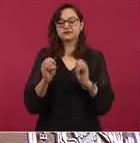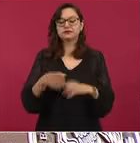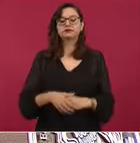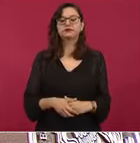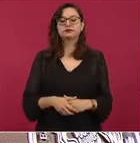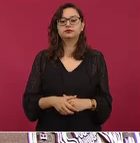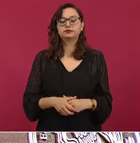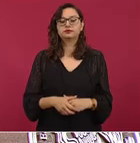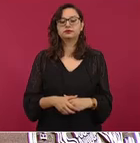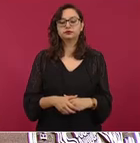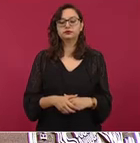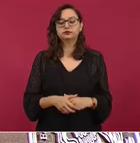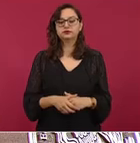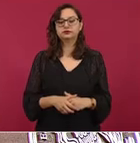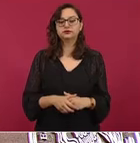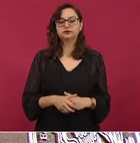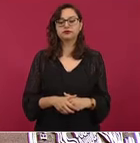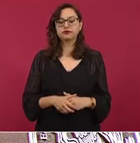No hace falta